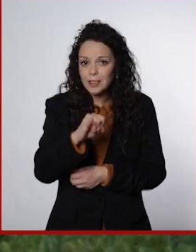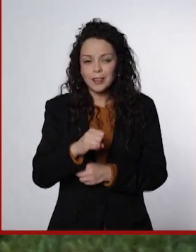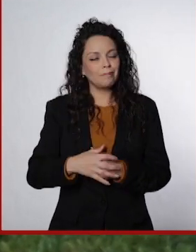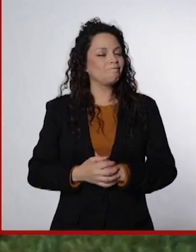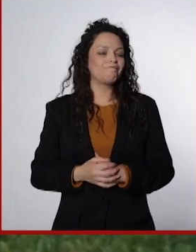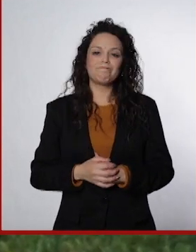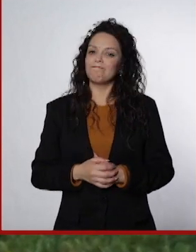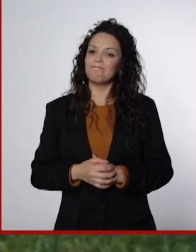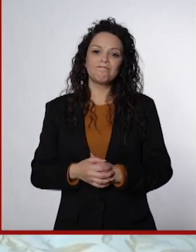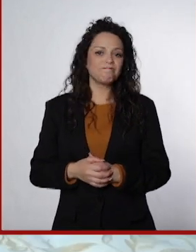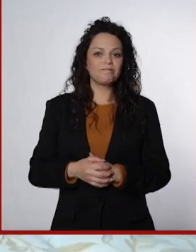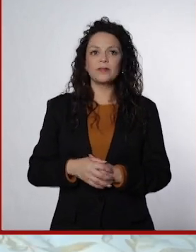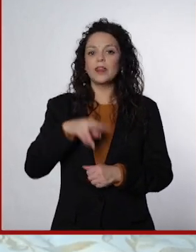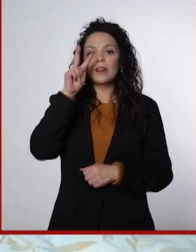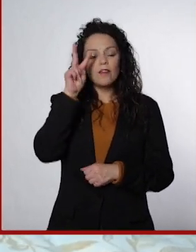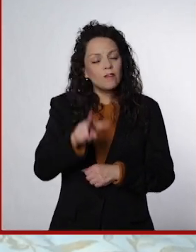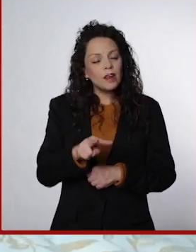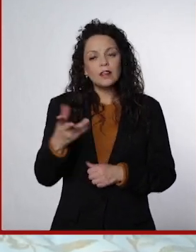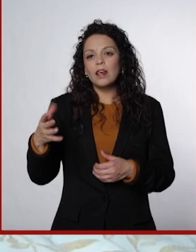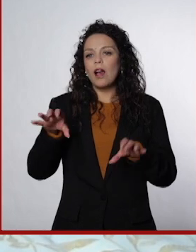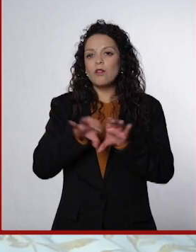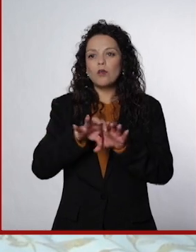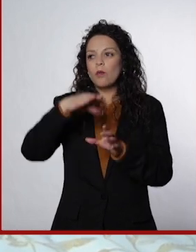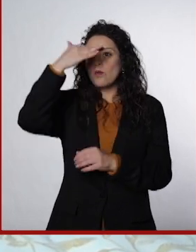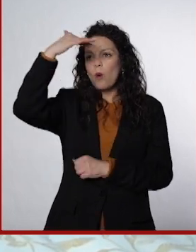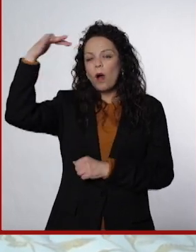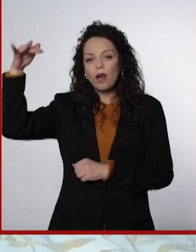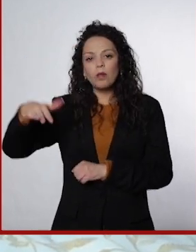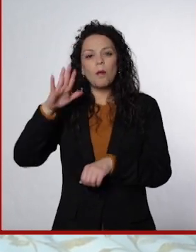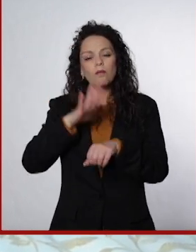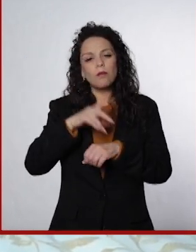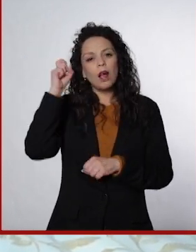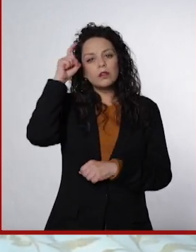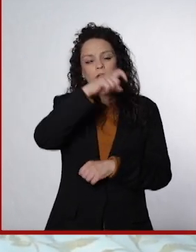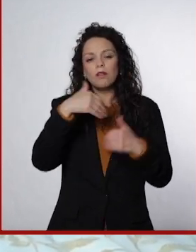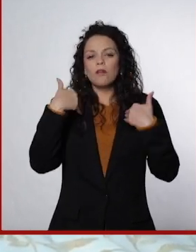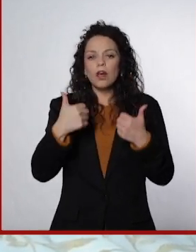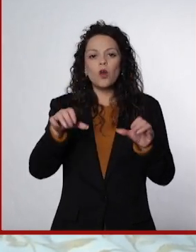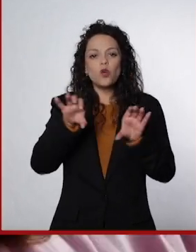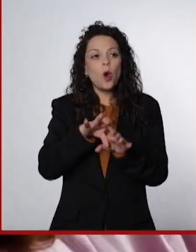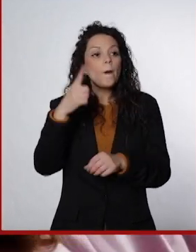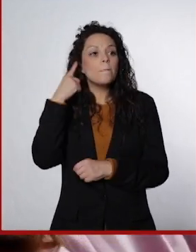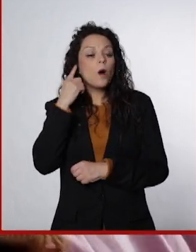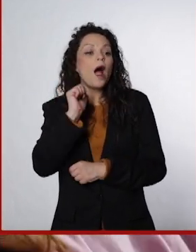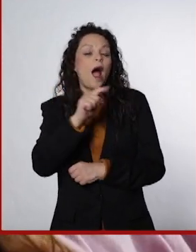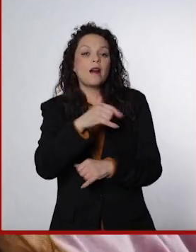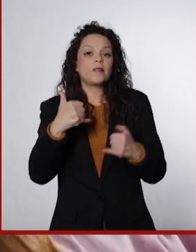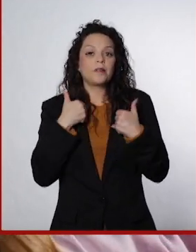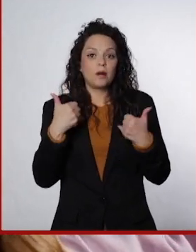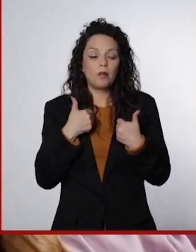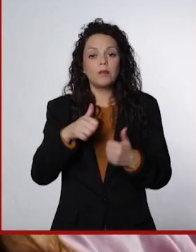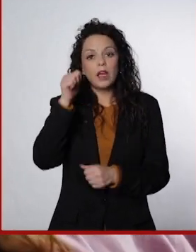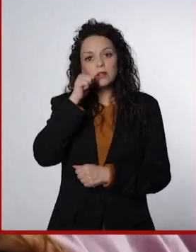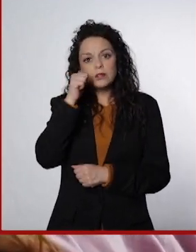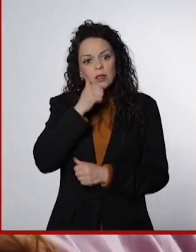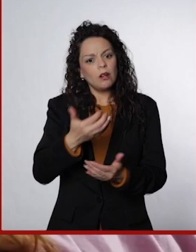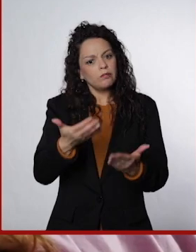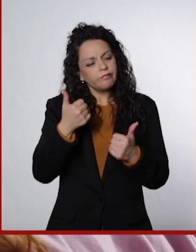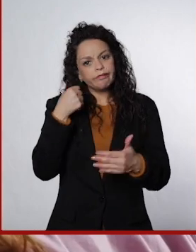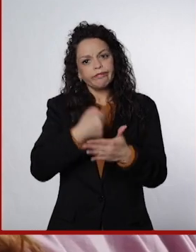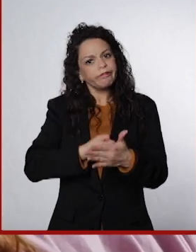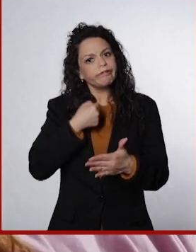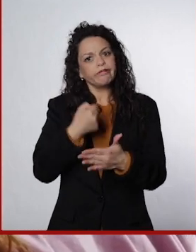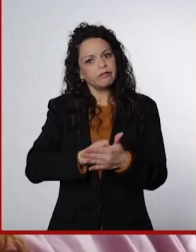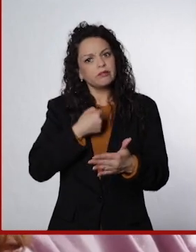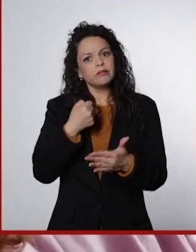observado es que nos cuesta mucho trabajo desde un lugar más adulto escuchar y a veces le exigimos mucho a los adolescentes que hagan cosas que nosotros mismos